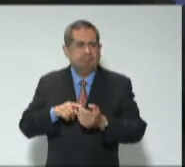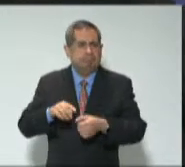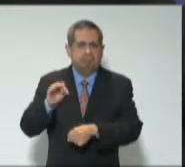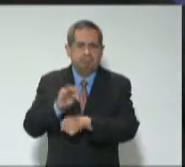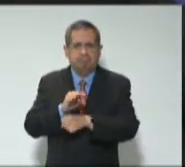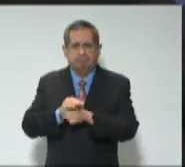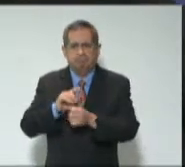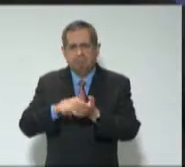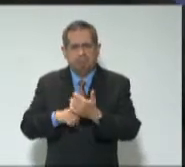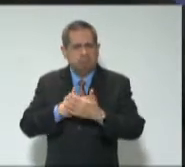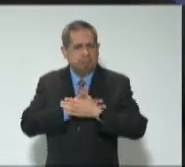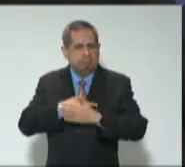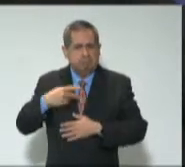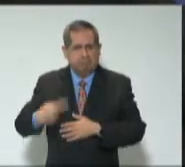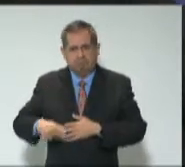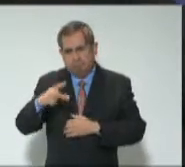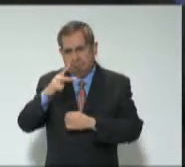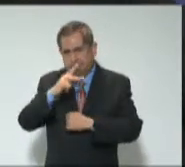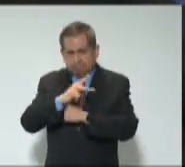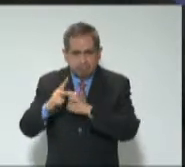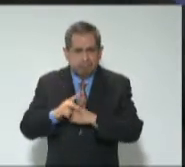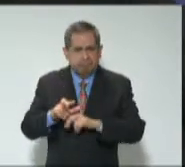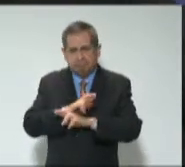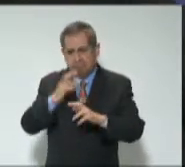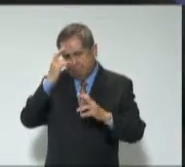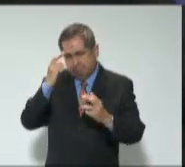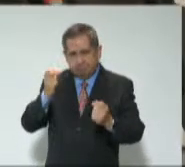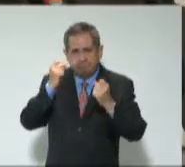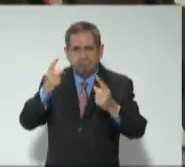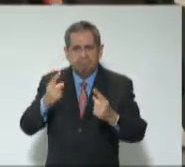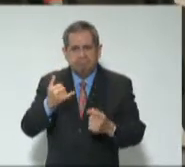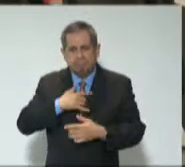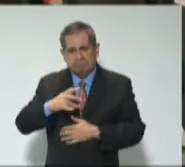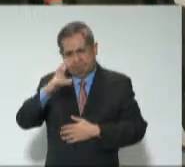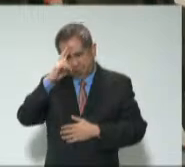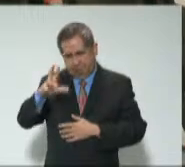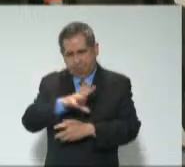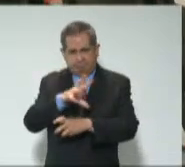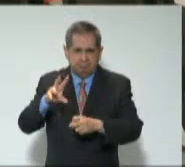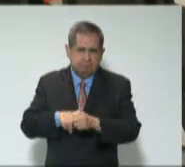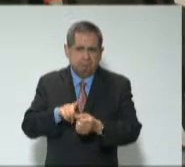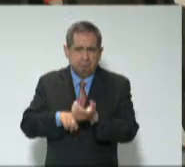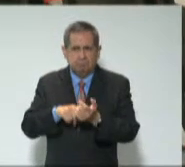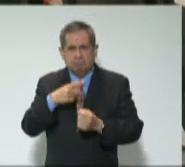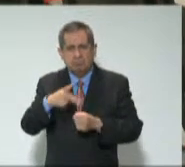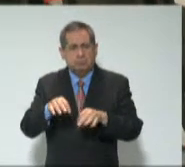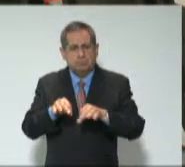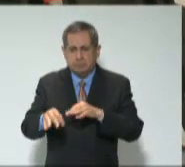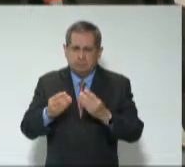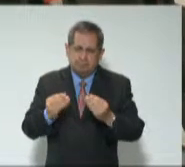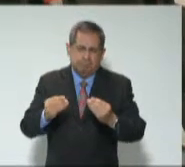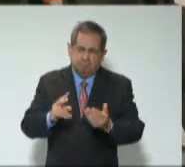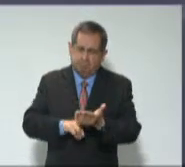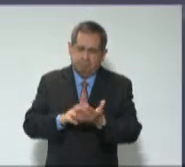al país lo reconocemos lo valoramos y le respetamos mucho ese trabajo ir